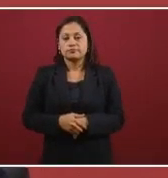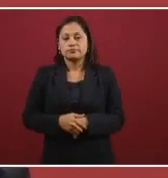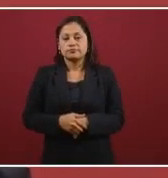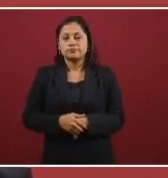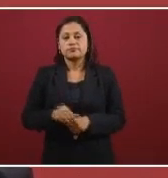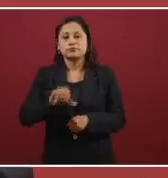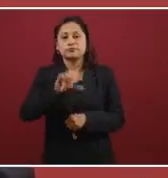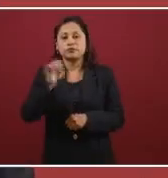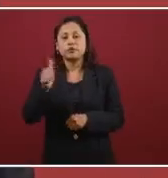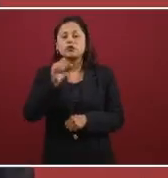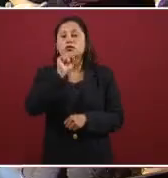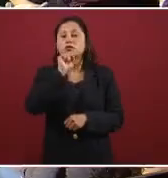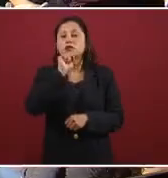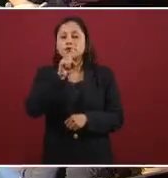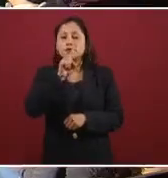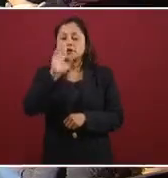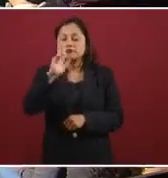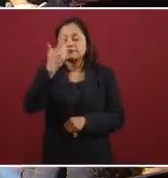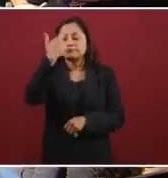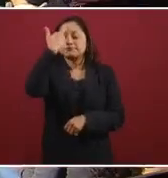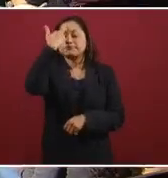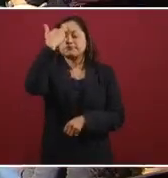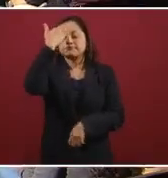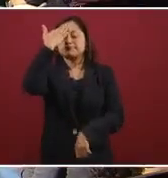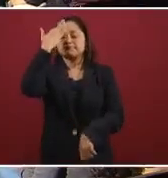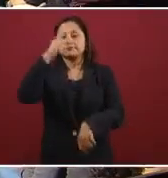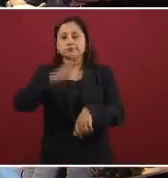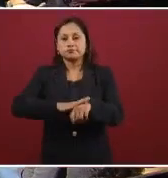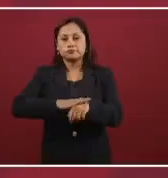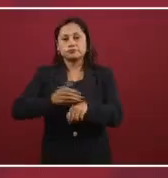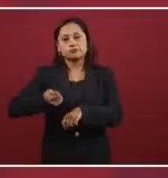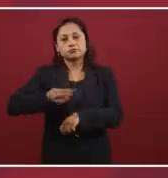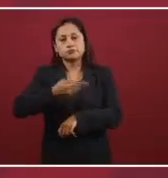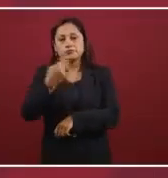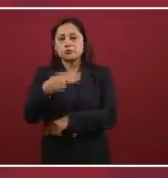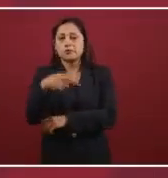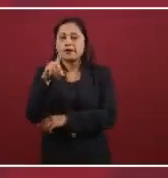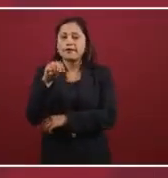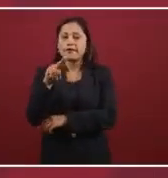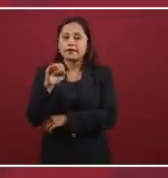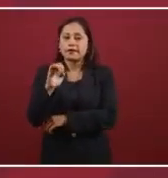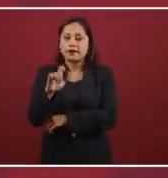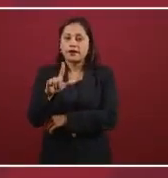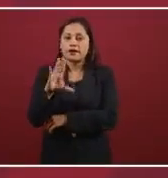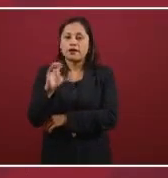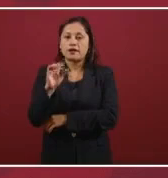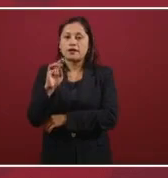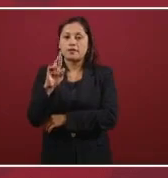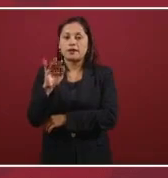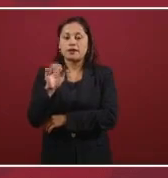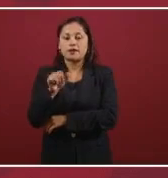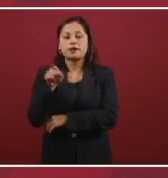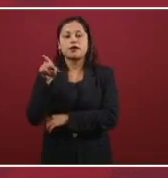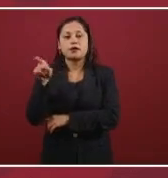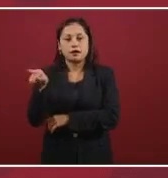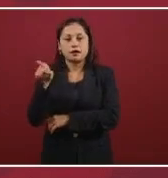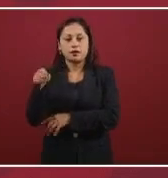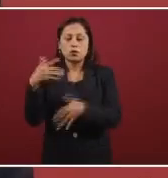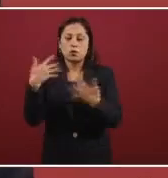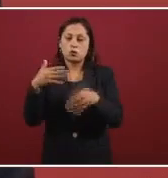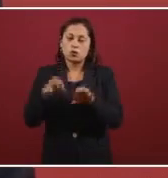Daniel Cabrera se va a llamar la sala de junta, homenaje a ese gran periodista, director del Hijo del